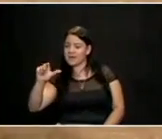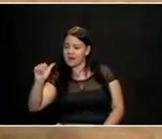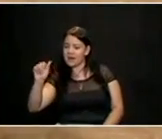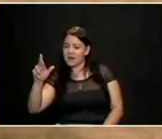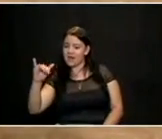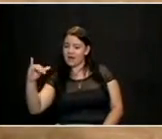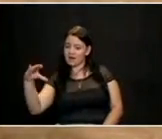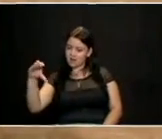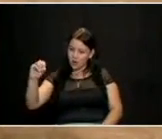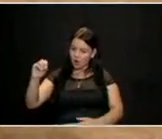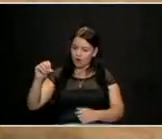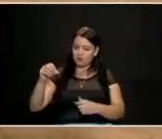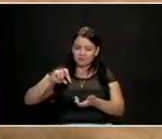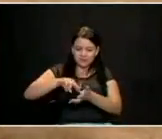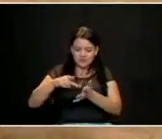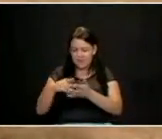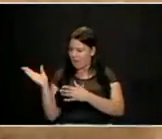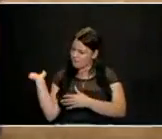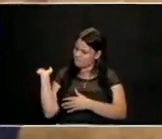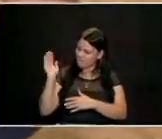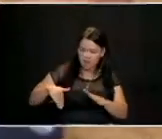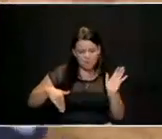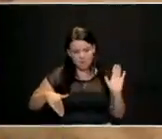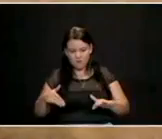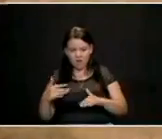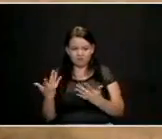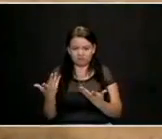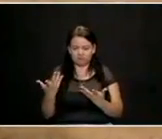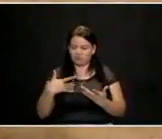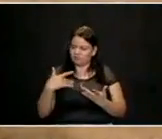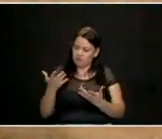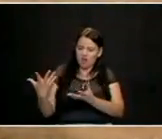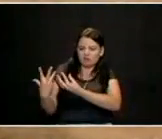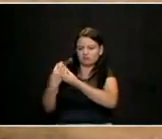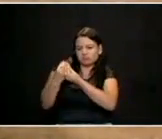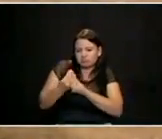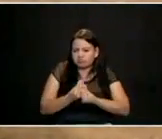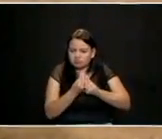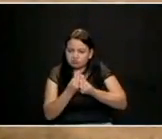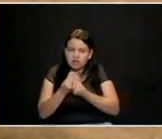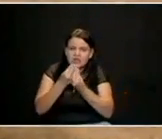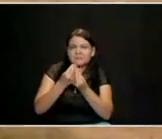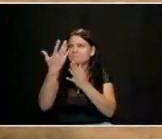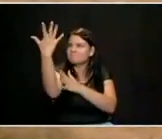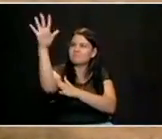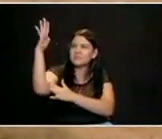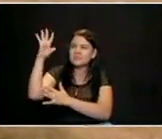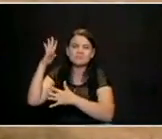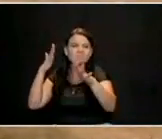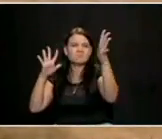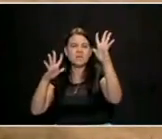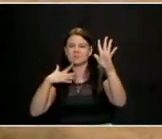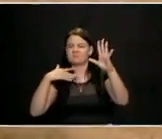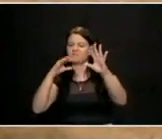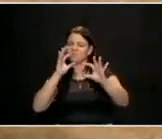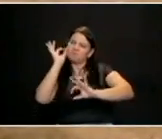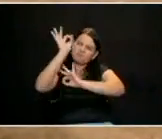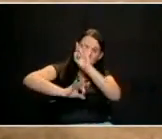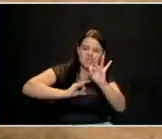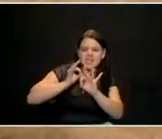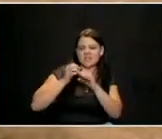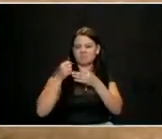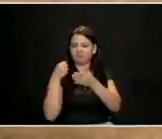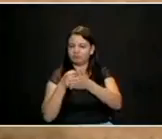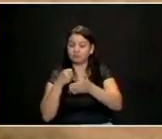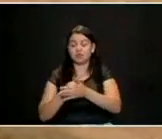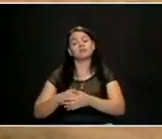un movimiento, no solo el Pilarico, sino una serie de movimientos ambientalistas que han dado unas batallas gigantes y que merecen todo el